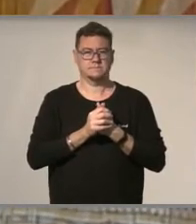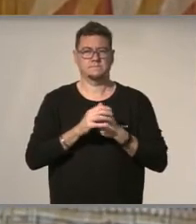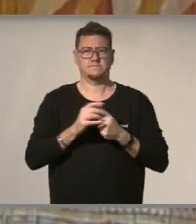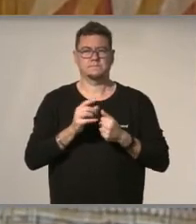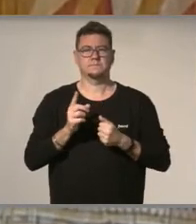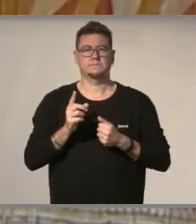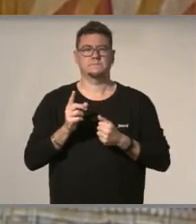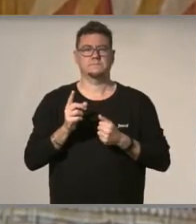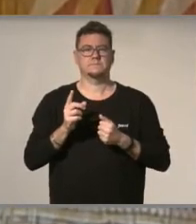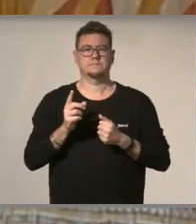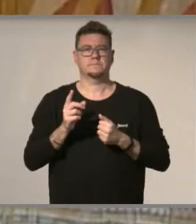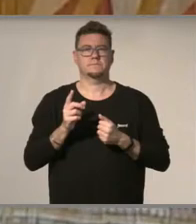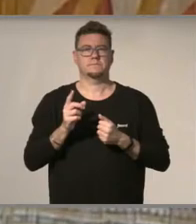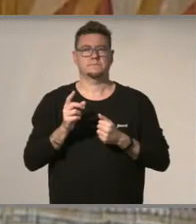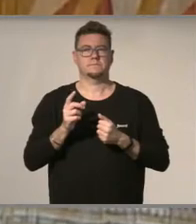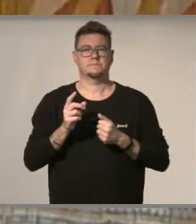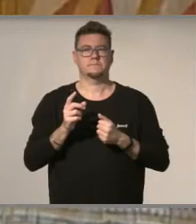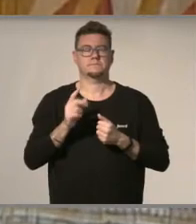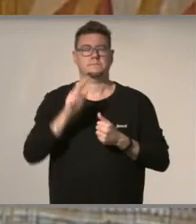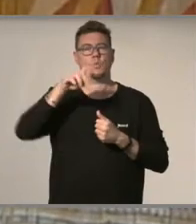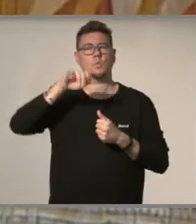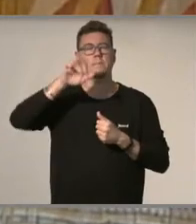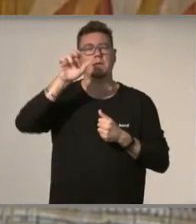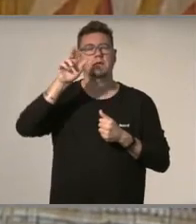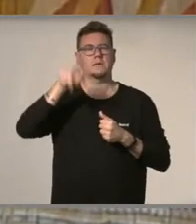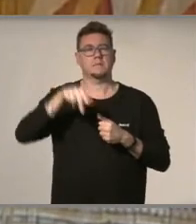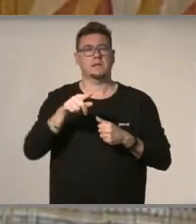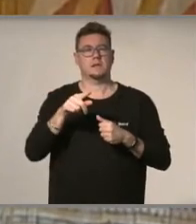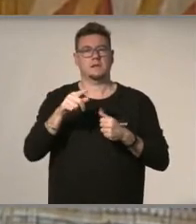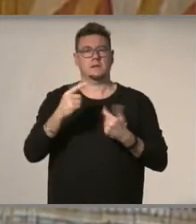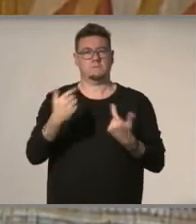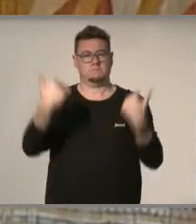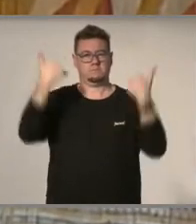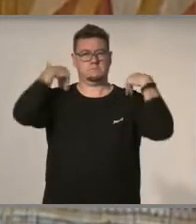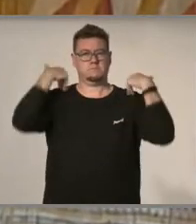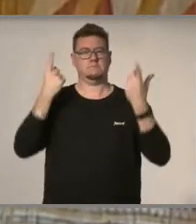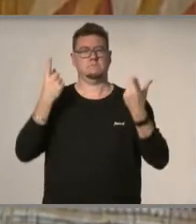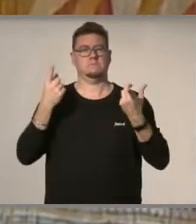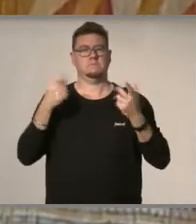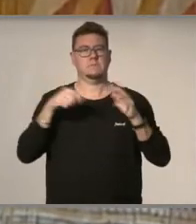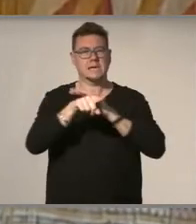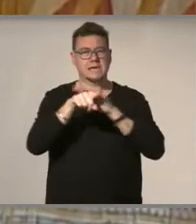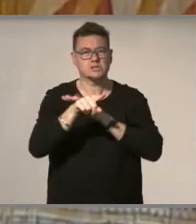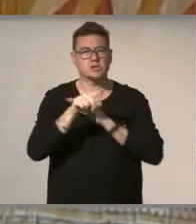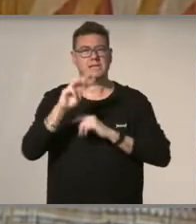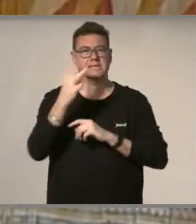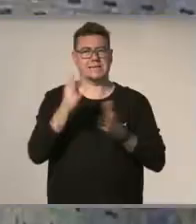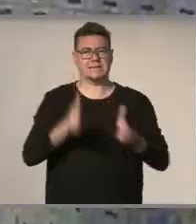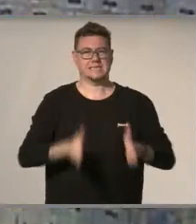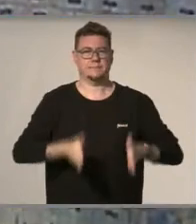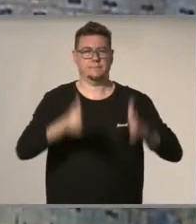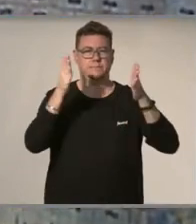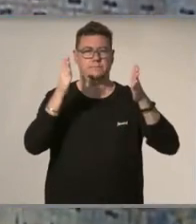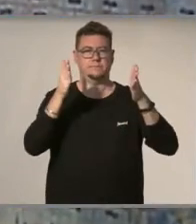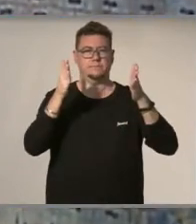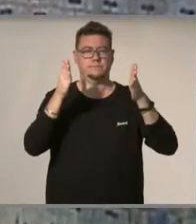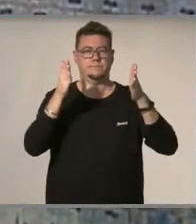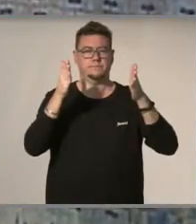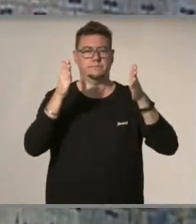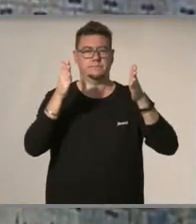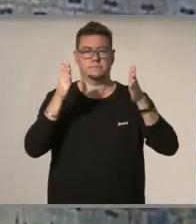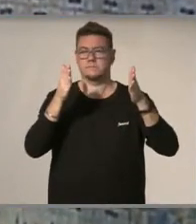los hoteles medicalizados. La UME también se hizo cargo de la organización y gestión de los 3 depósitos intermedios de cadáveres que se